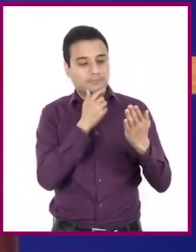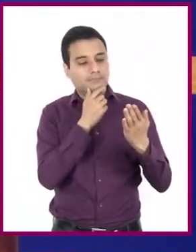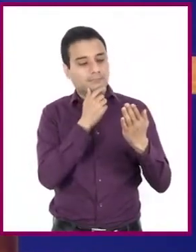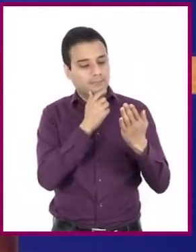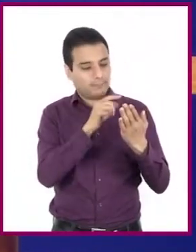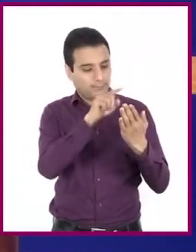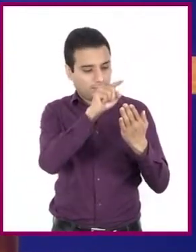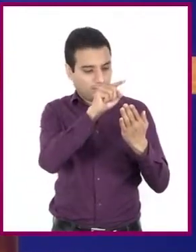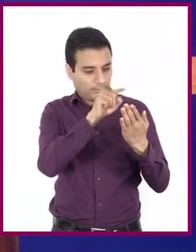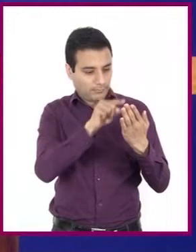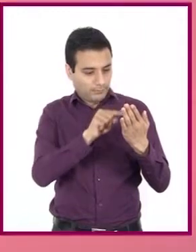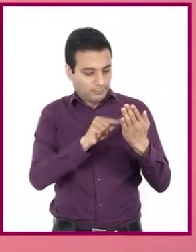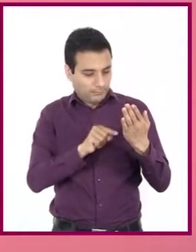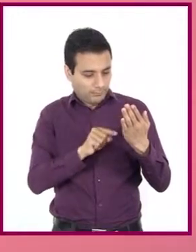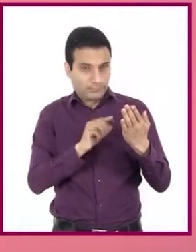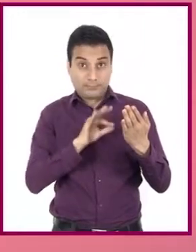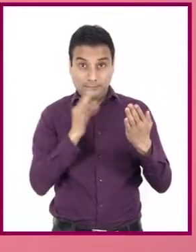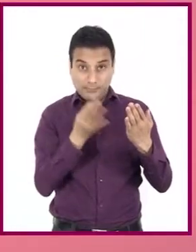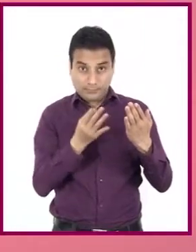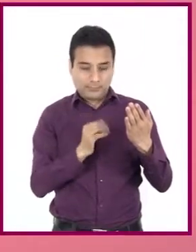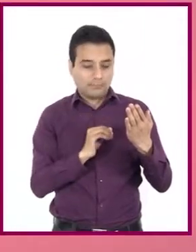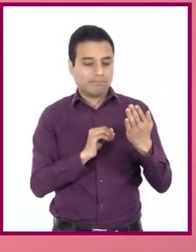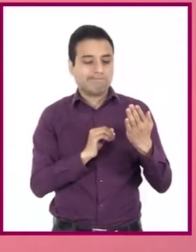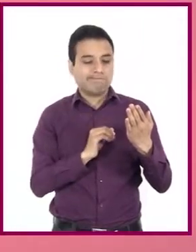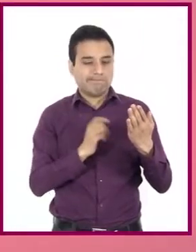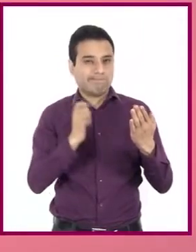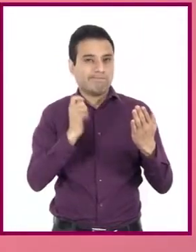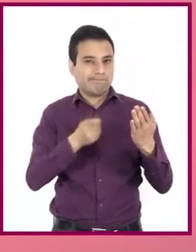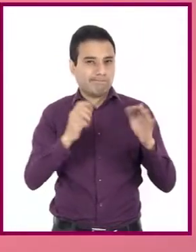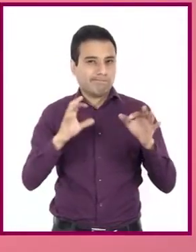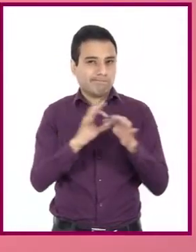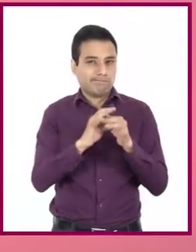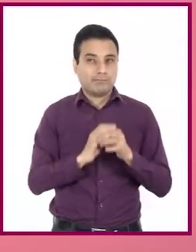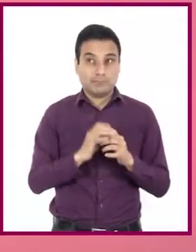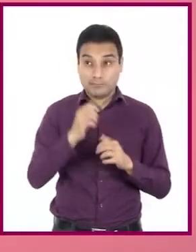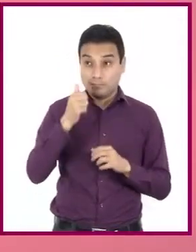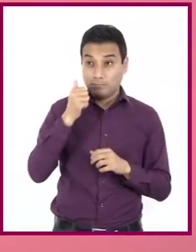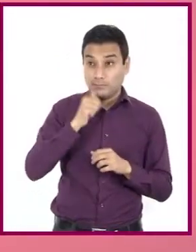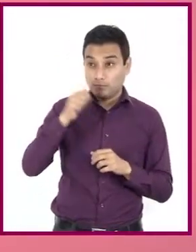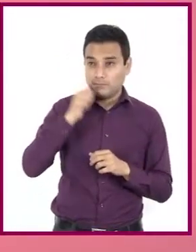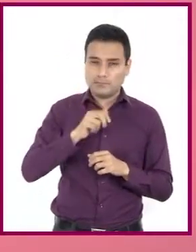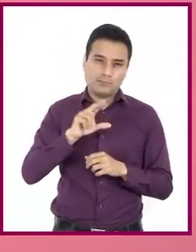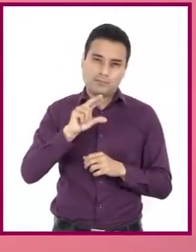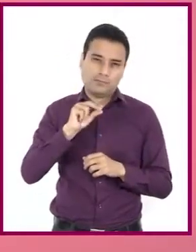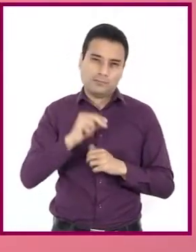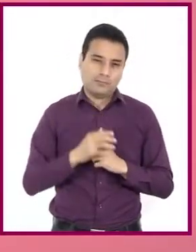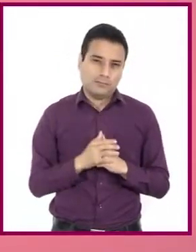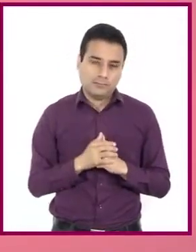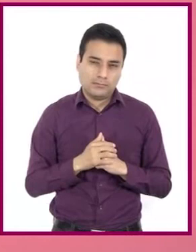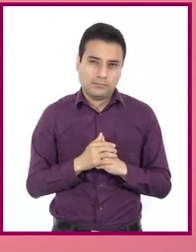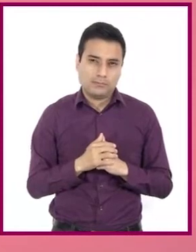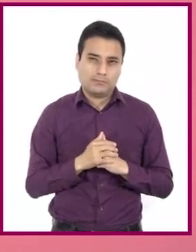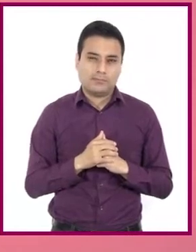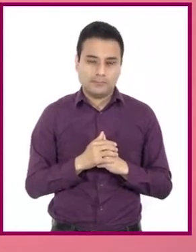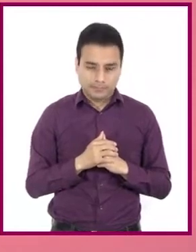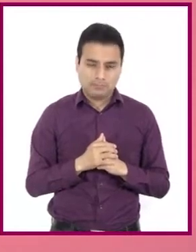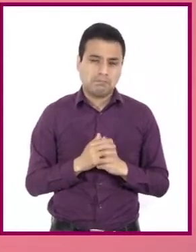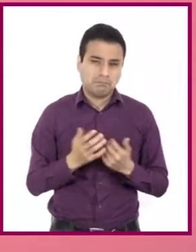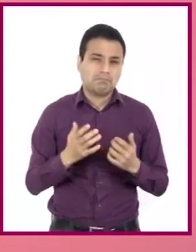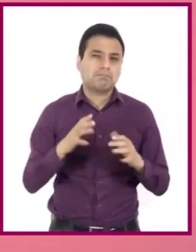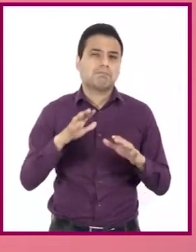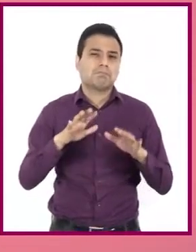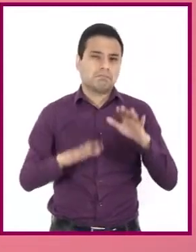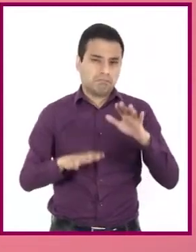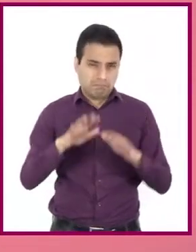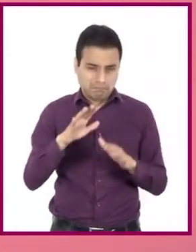presenta, ¿cierto? Bueno, no siempre corresponde de esa manera, pero existe una probabilidad